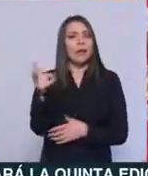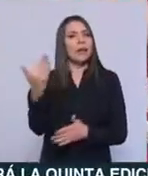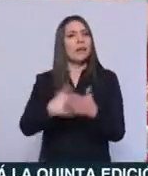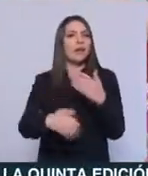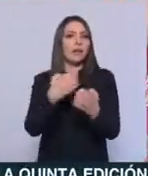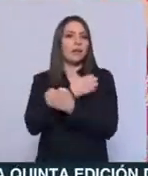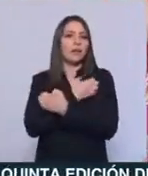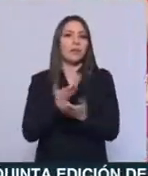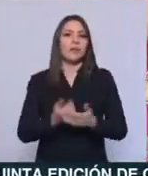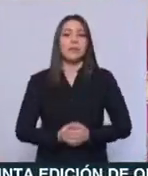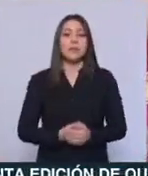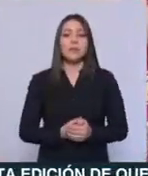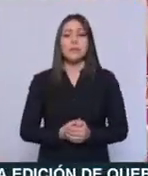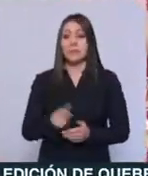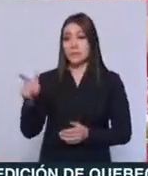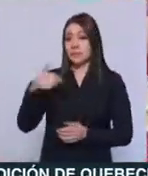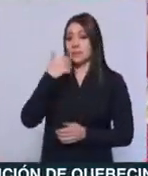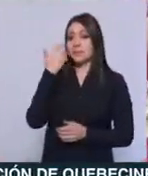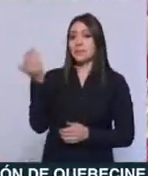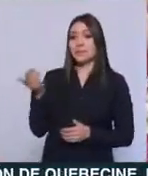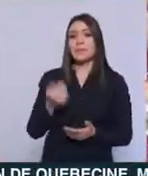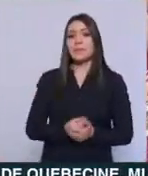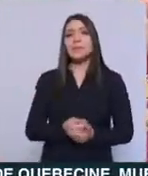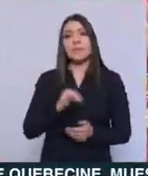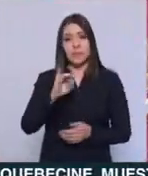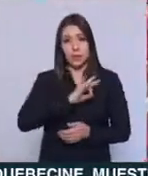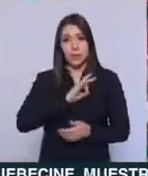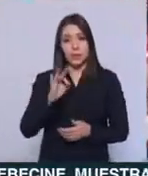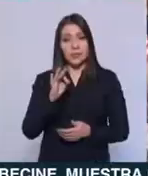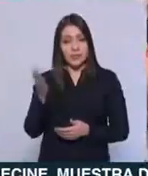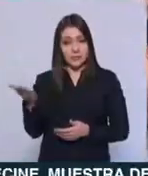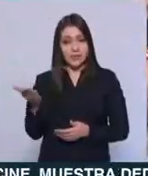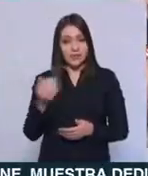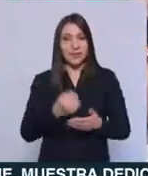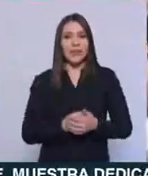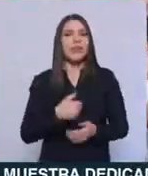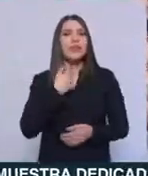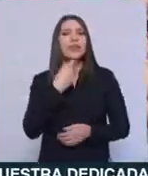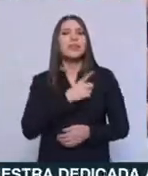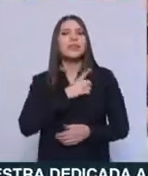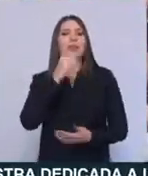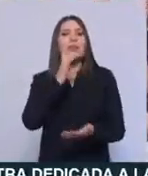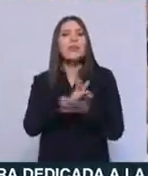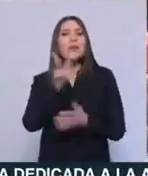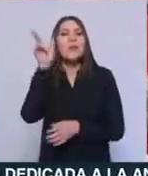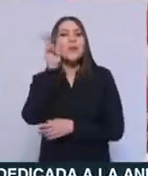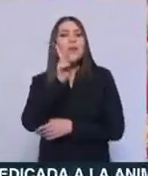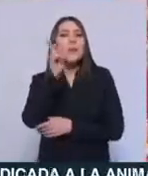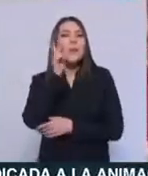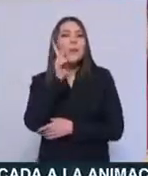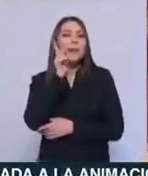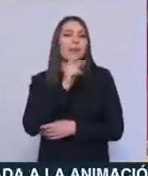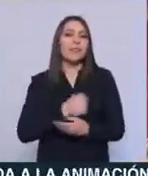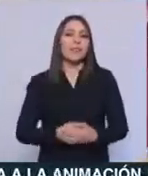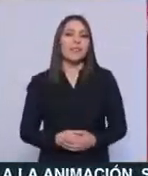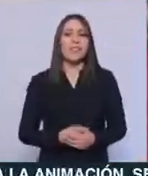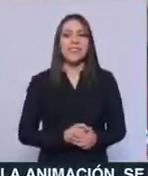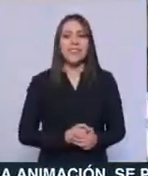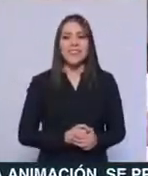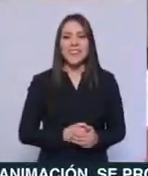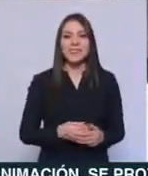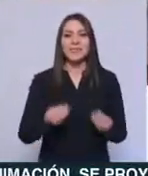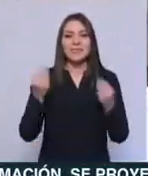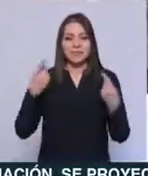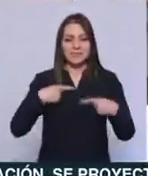No. Bueno, ¿Gustas? yo sí gusto, le puedo, sí. Nada más para probar, porque digo, mucho se dice que si